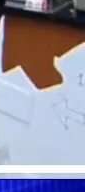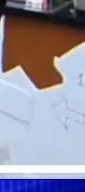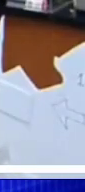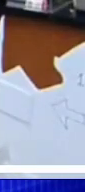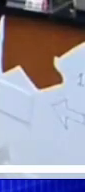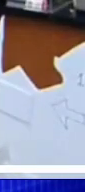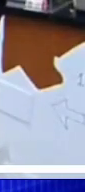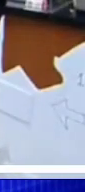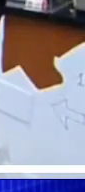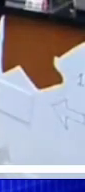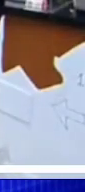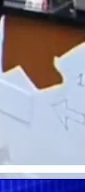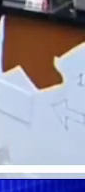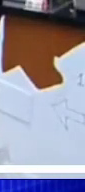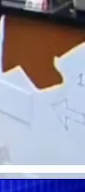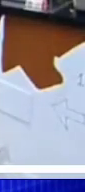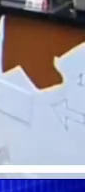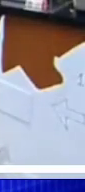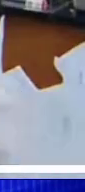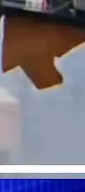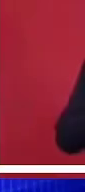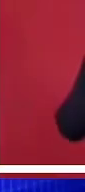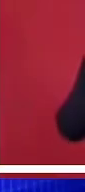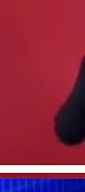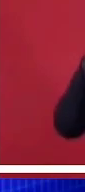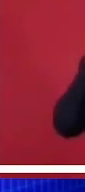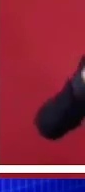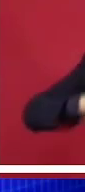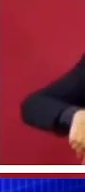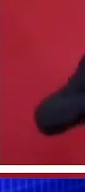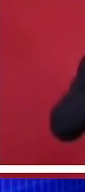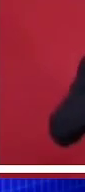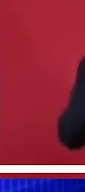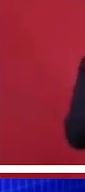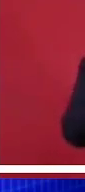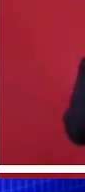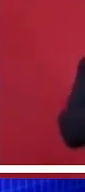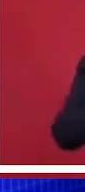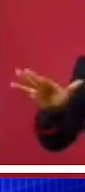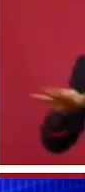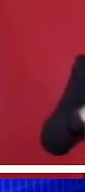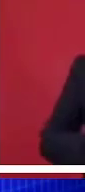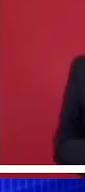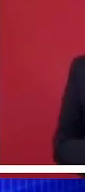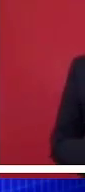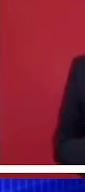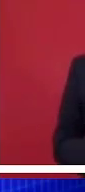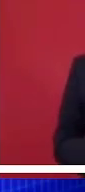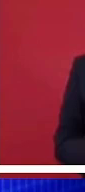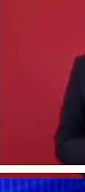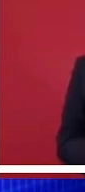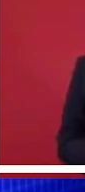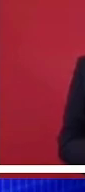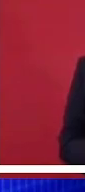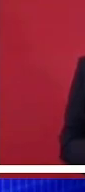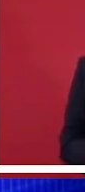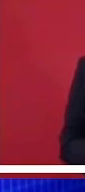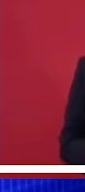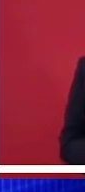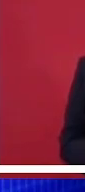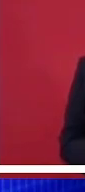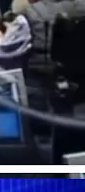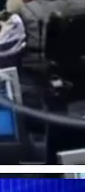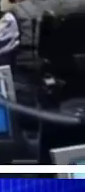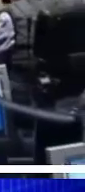y sobre todo todo este episodio de este vehículo de lujo que llevó la propia lilita y sí que asegura que se lo prestó